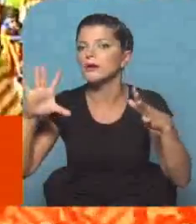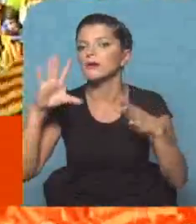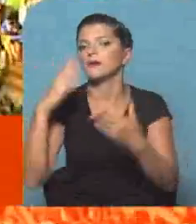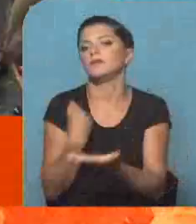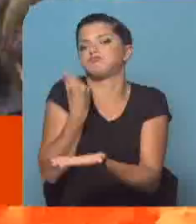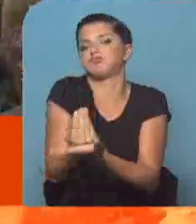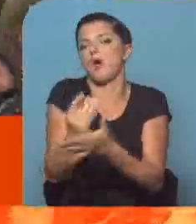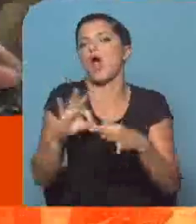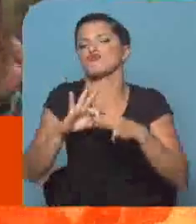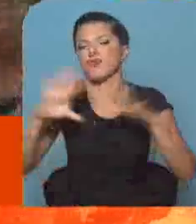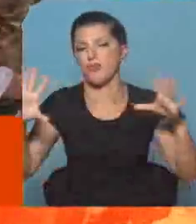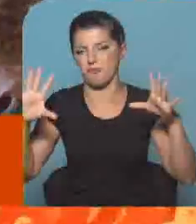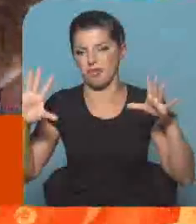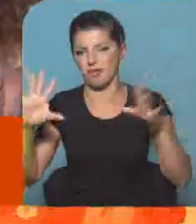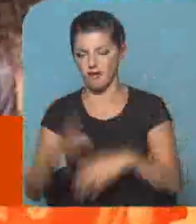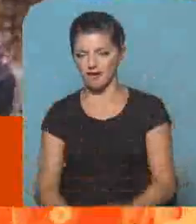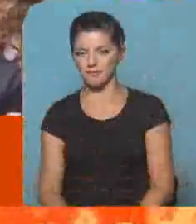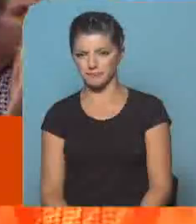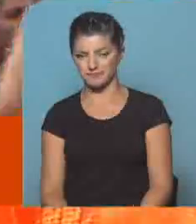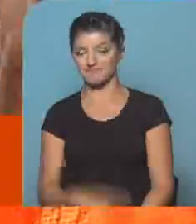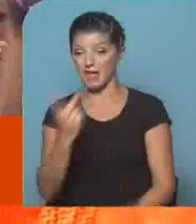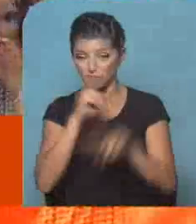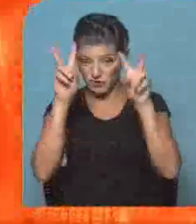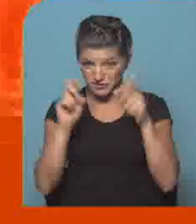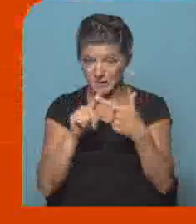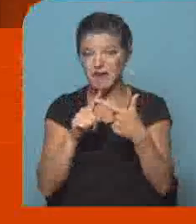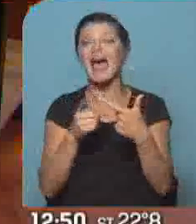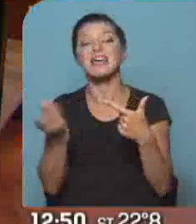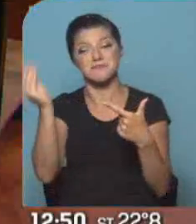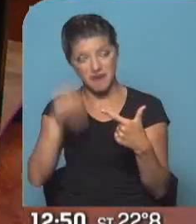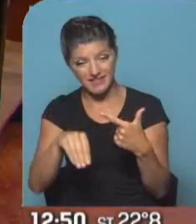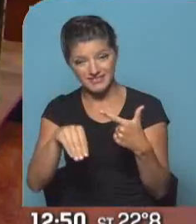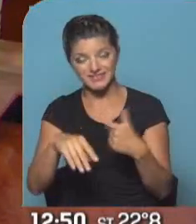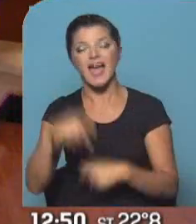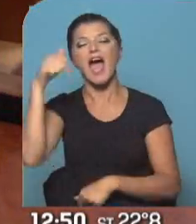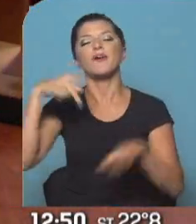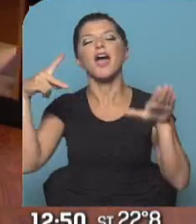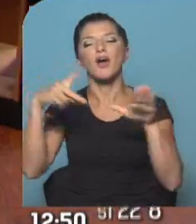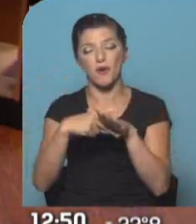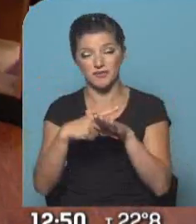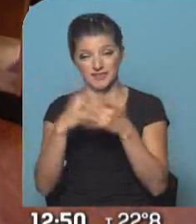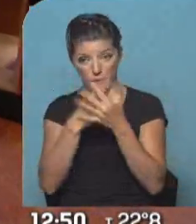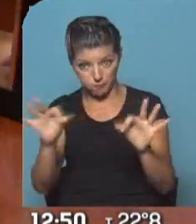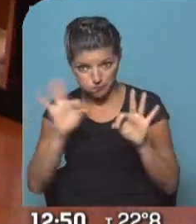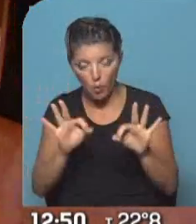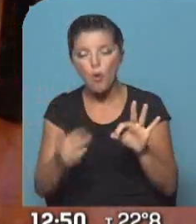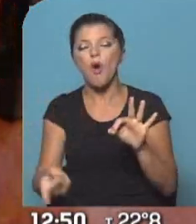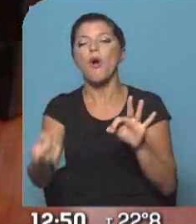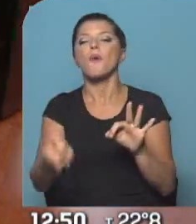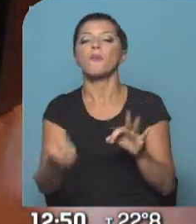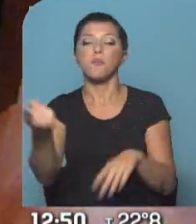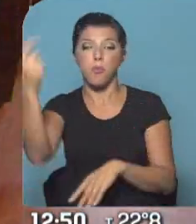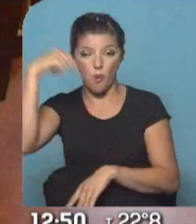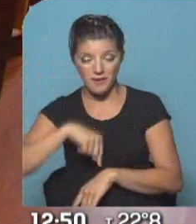más autonomía. Todo esto y mucho más se lo contamos como siempre en esta edición de